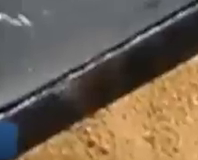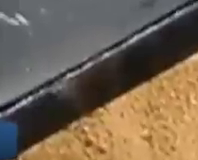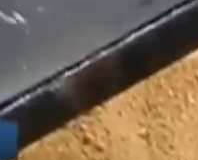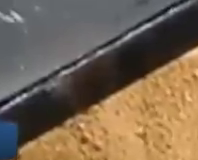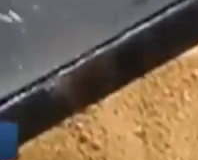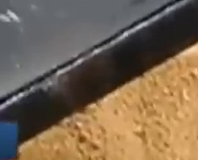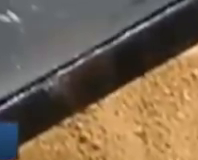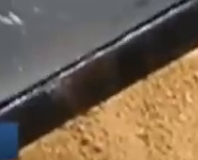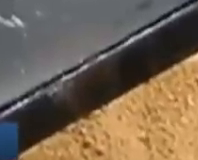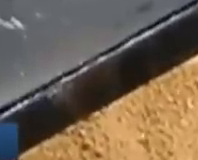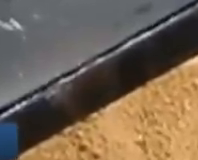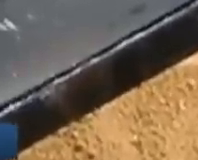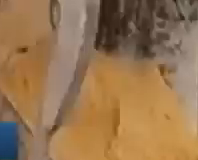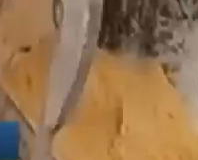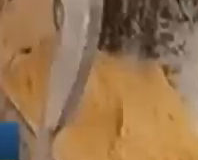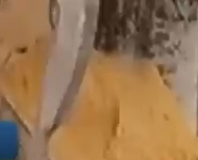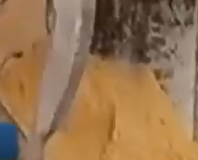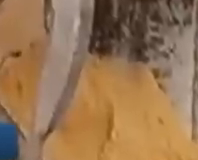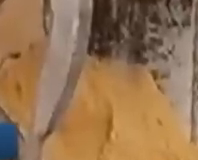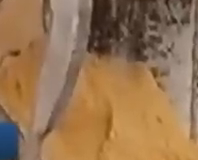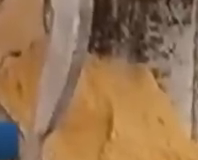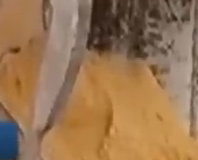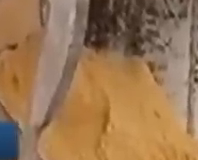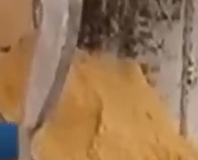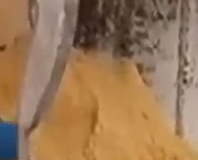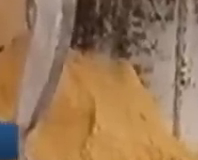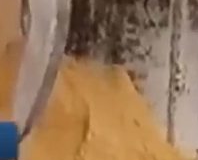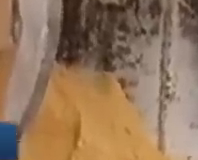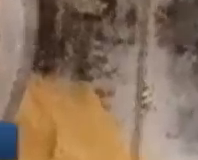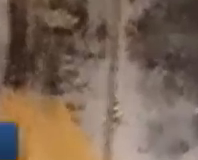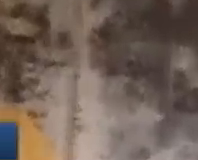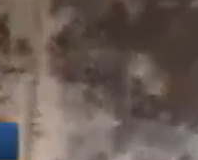lo contamos al regreso aquí en La Noticia en la Comunidad. Ya venimos.